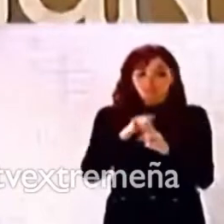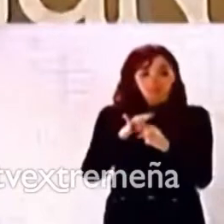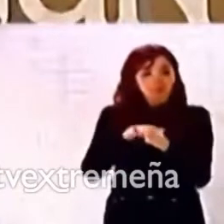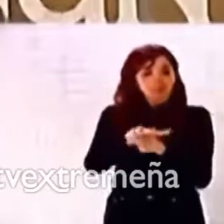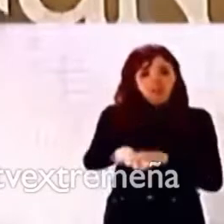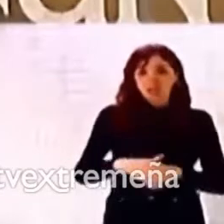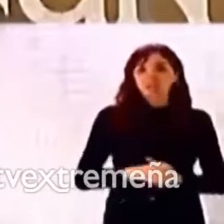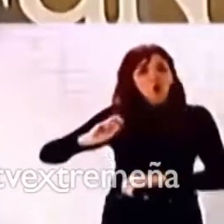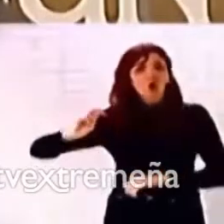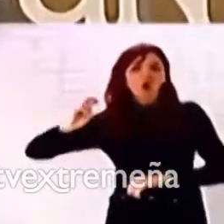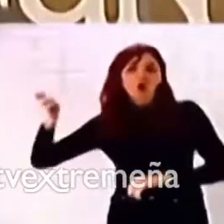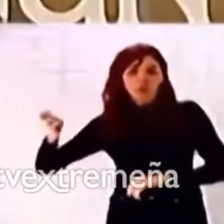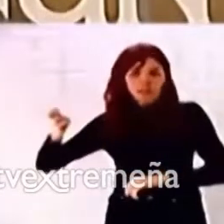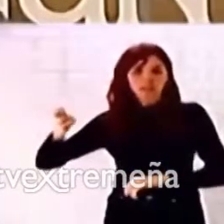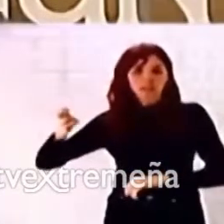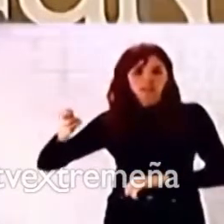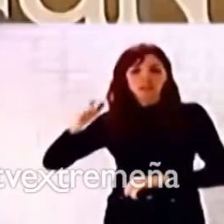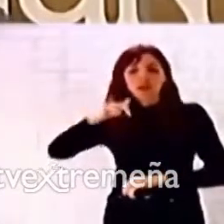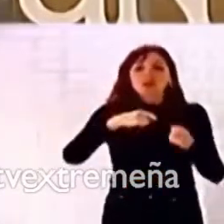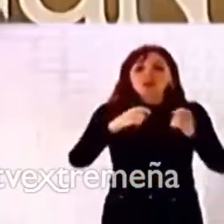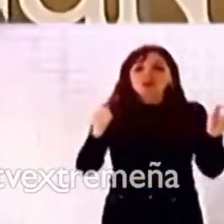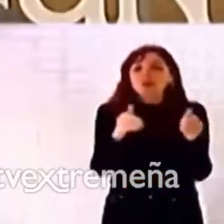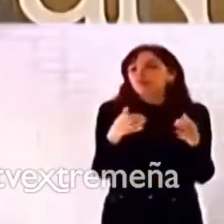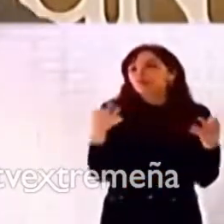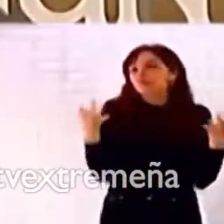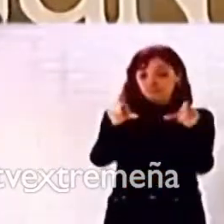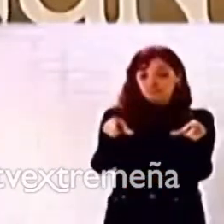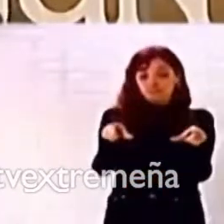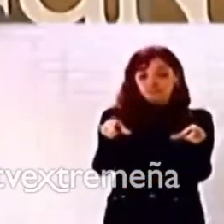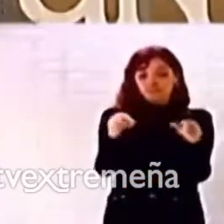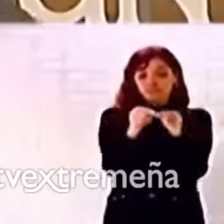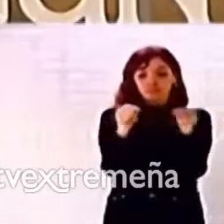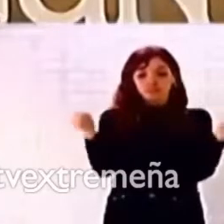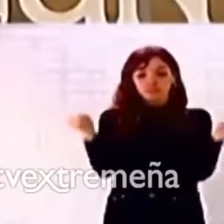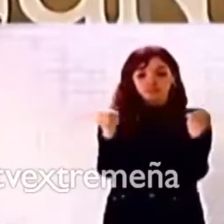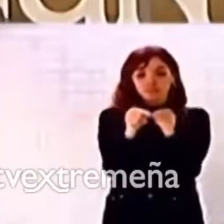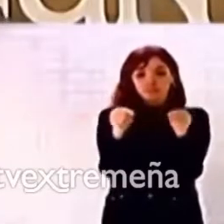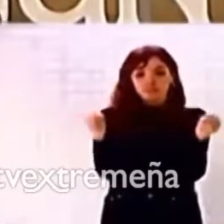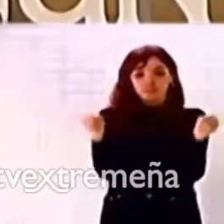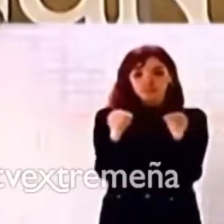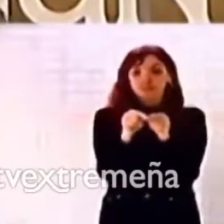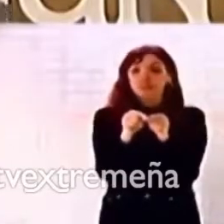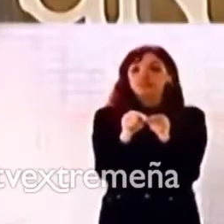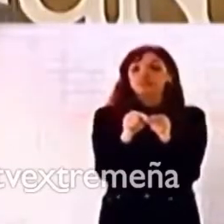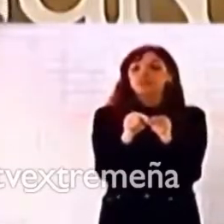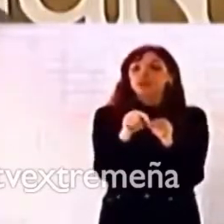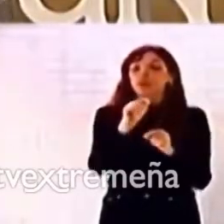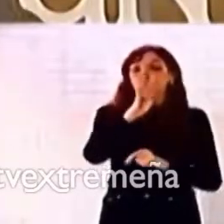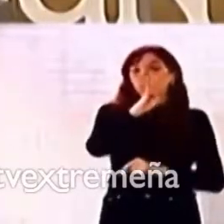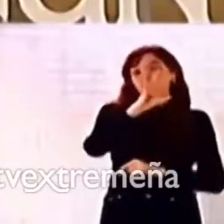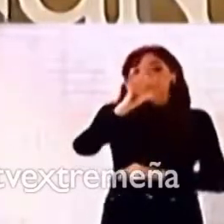lunes a viernes, aquellos establecimientos que tienen una superficie inferior o igual